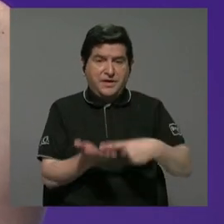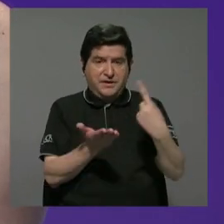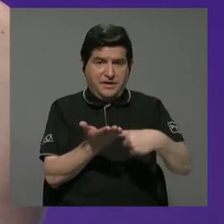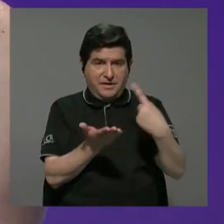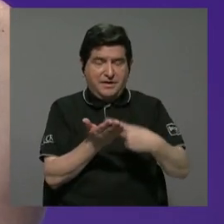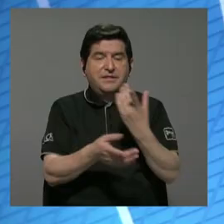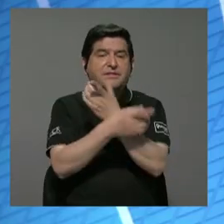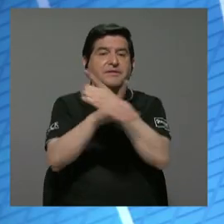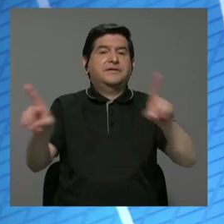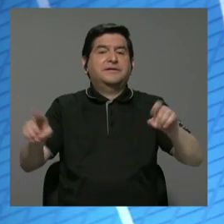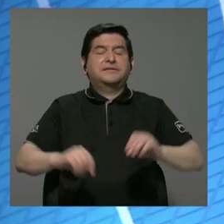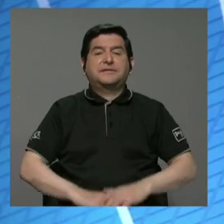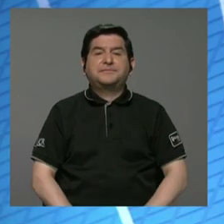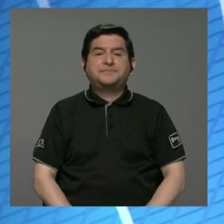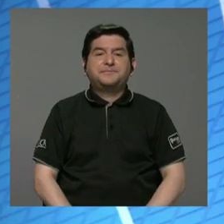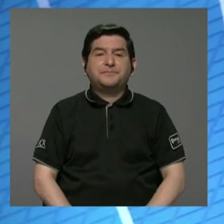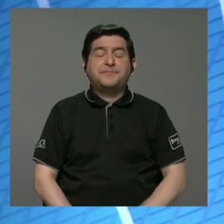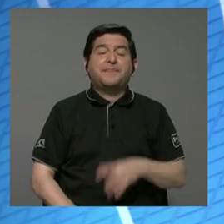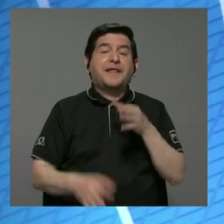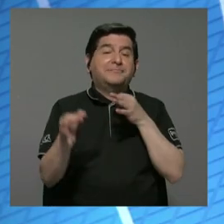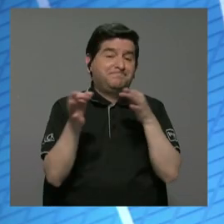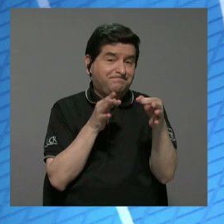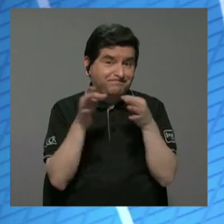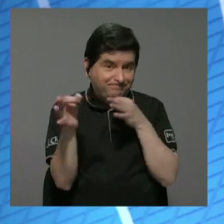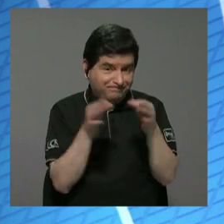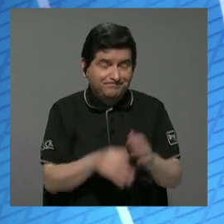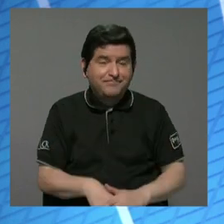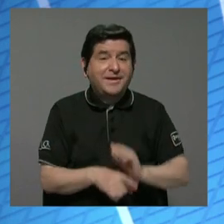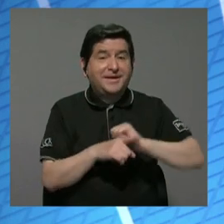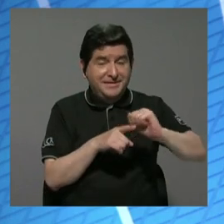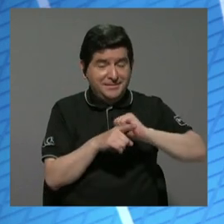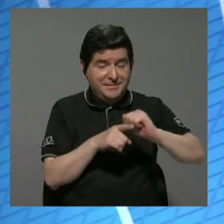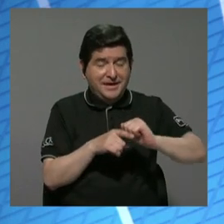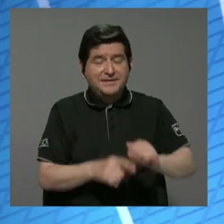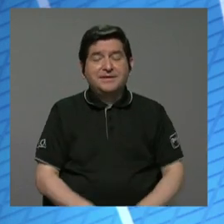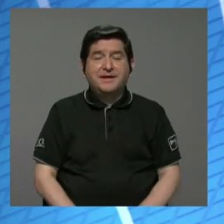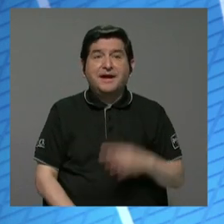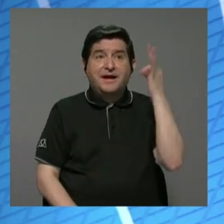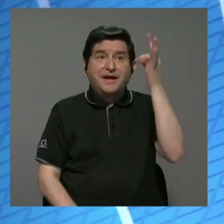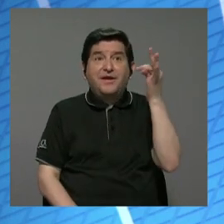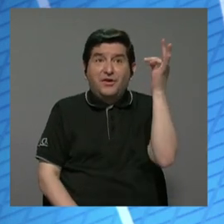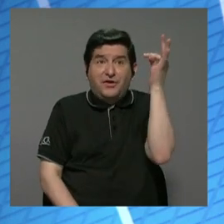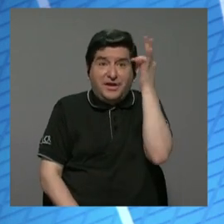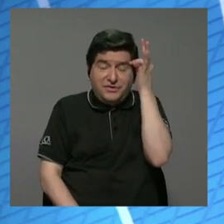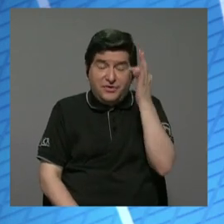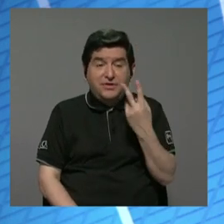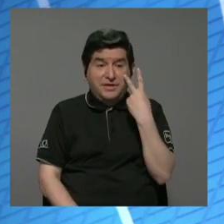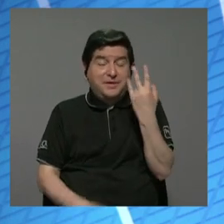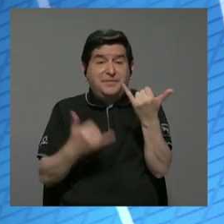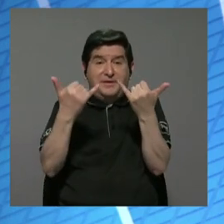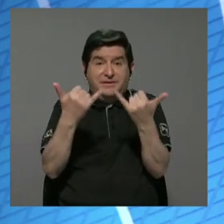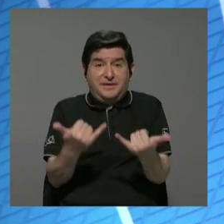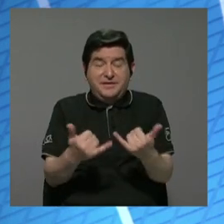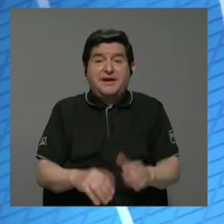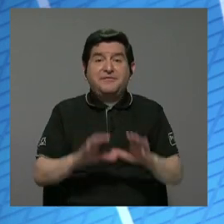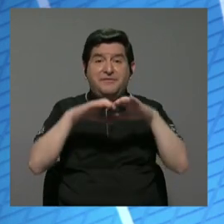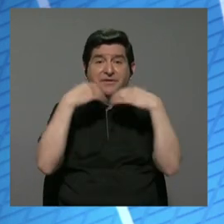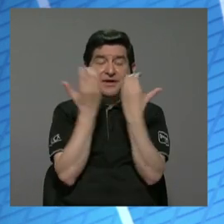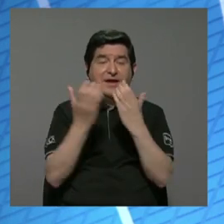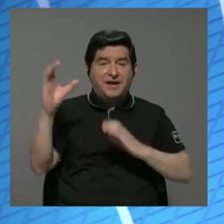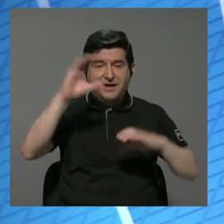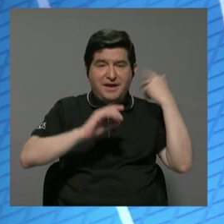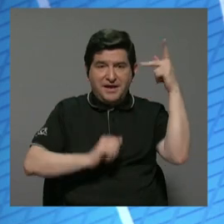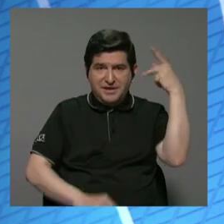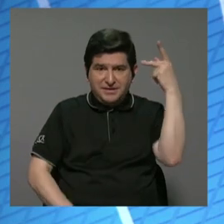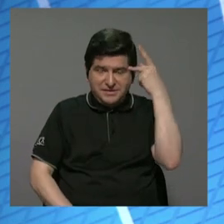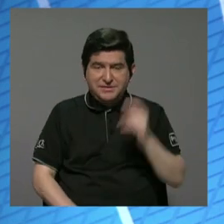democrático. Acabas de explicar en la práctica lo que teóricamente hemos visto en las clases de ciencias